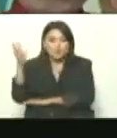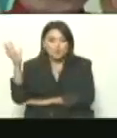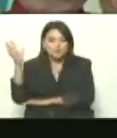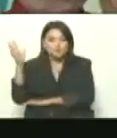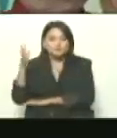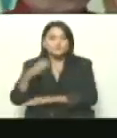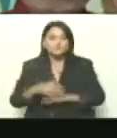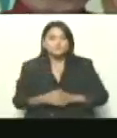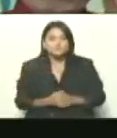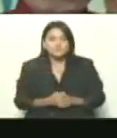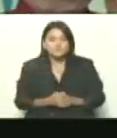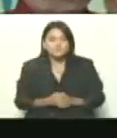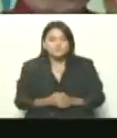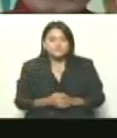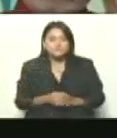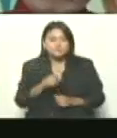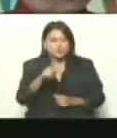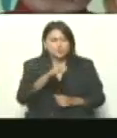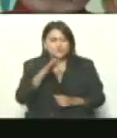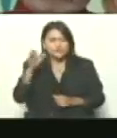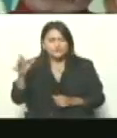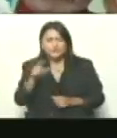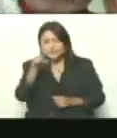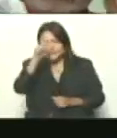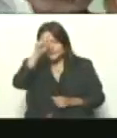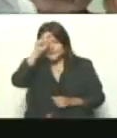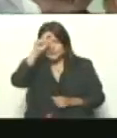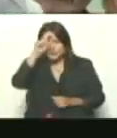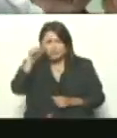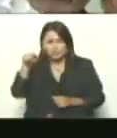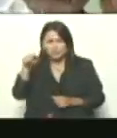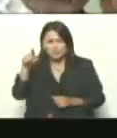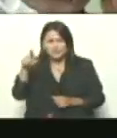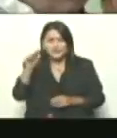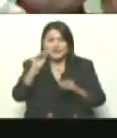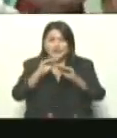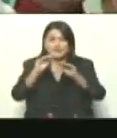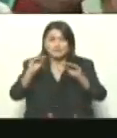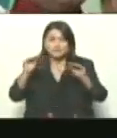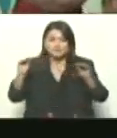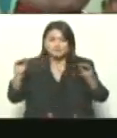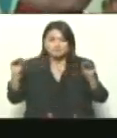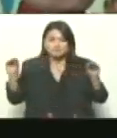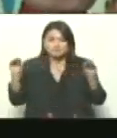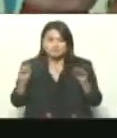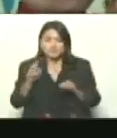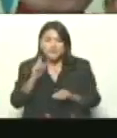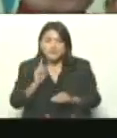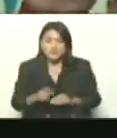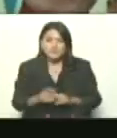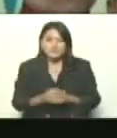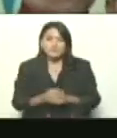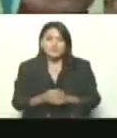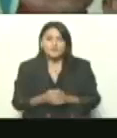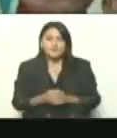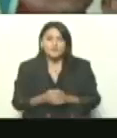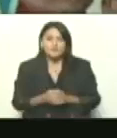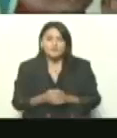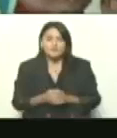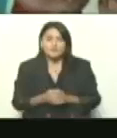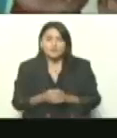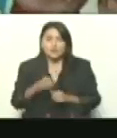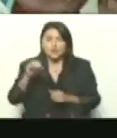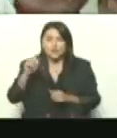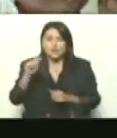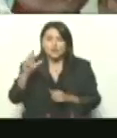programa, cuando estuvo en Egipto, cuando estuvo en Egipto, usted hizo un llamado a la revitalización de la OTCA, usted hizo un